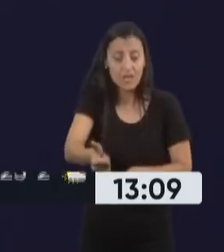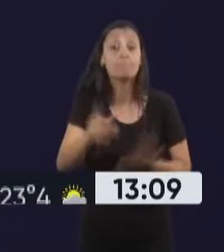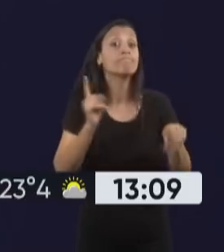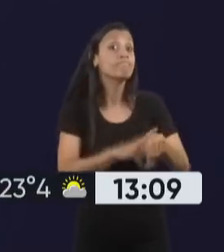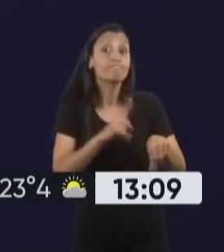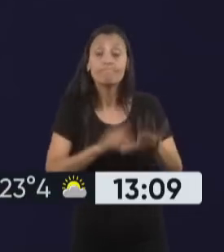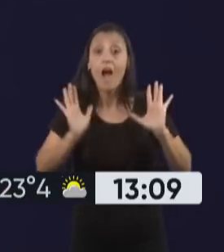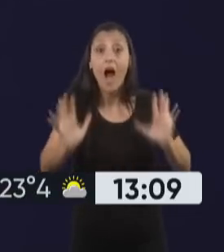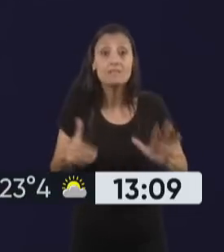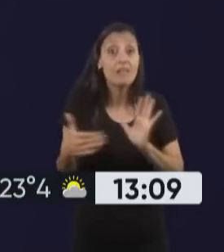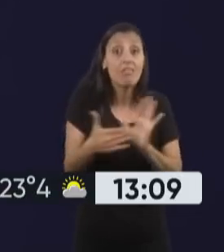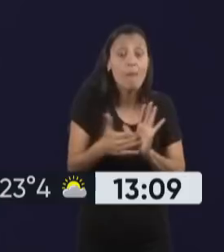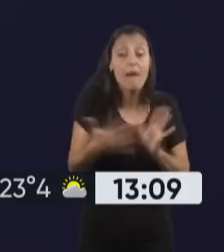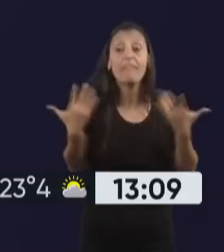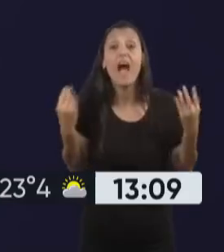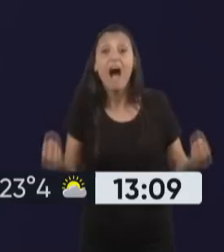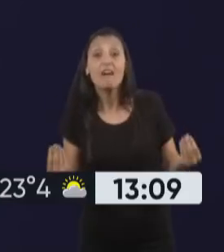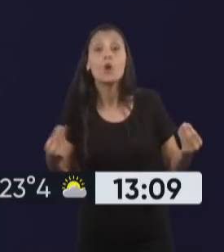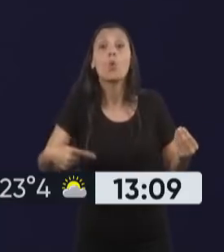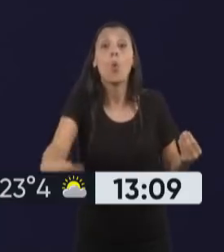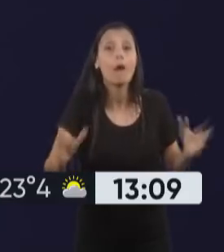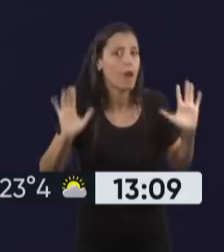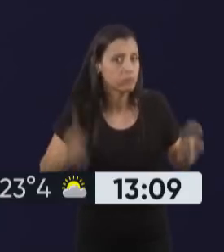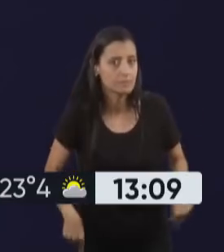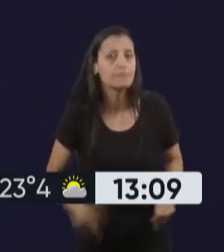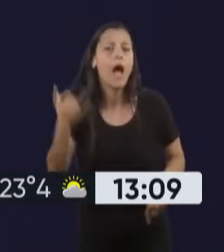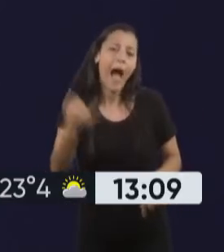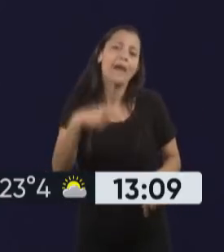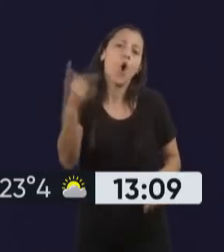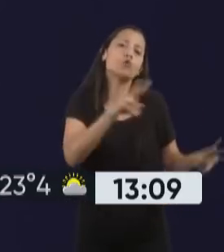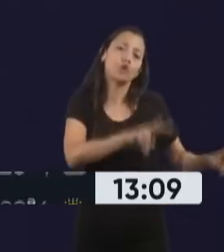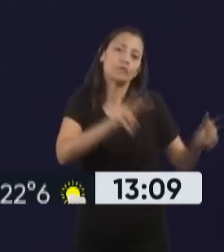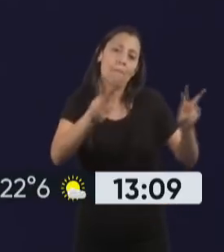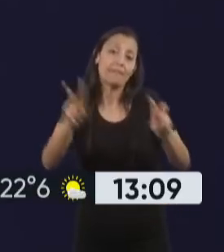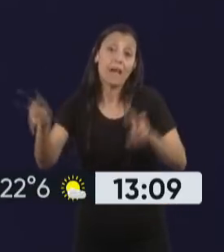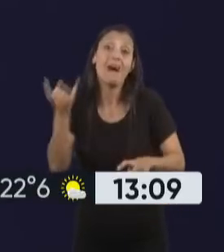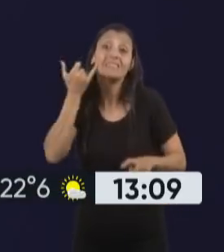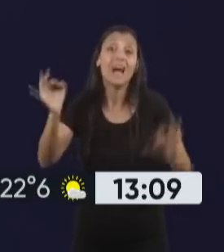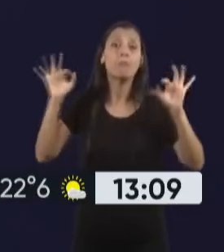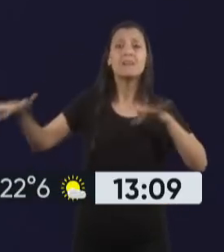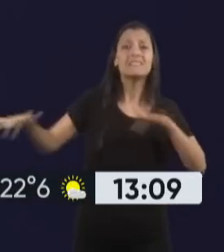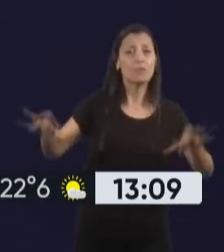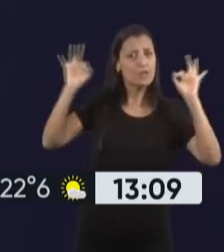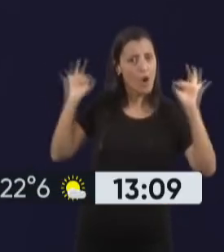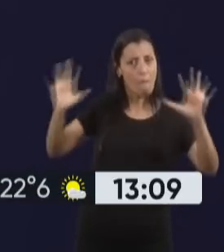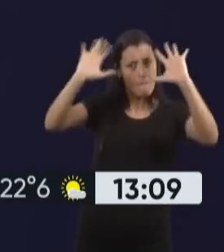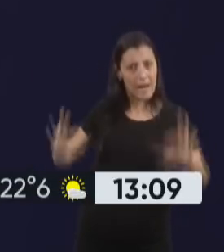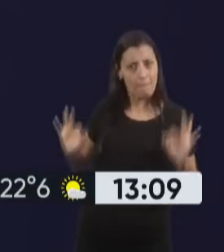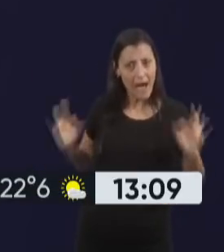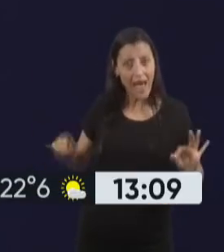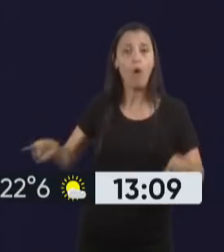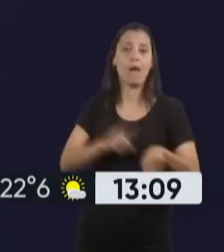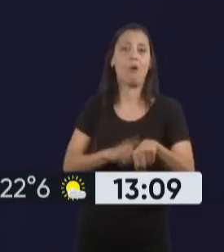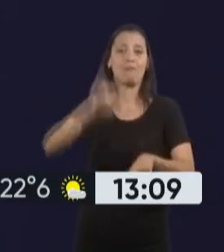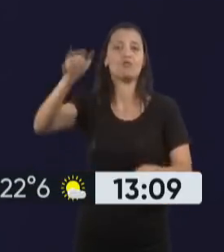esa circunstancia, hay algunas otras cuestiones técnicas que tienen que ocurrir, pero efectivamente ahí será cuando